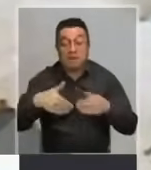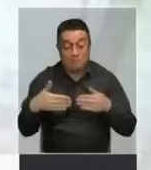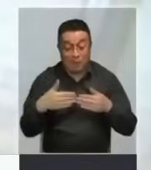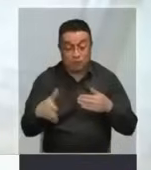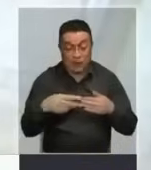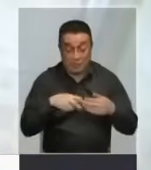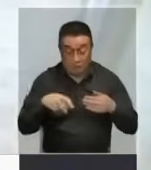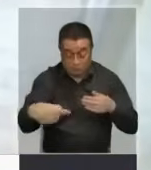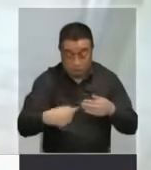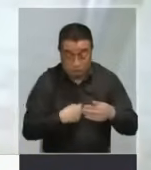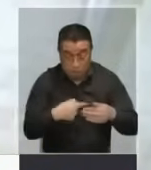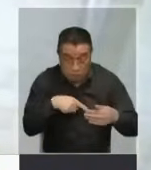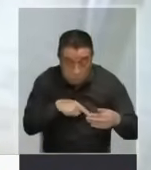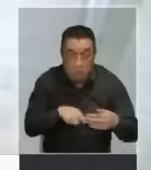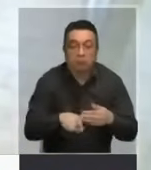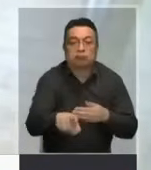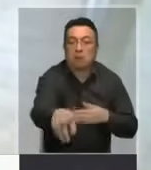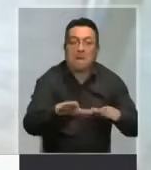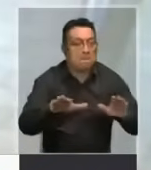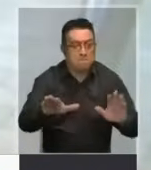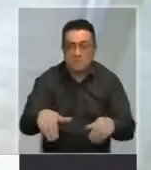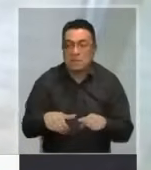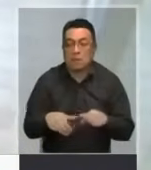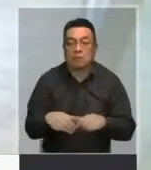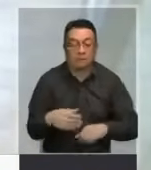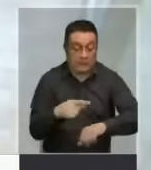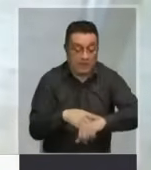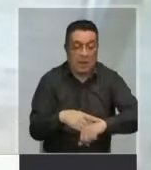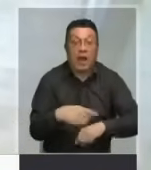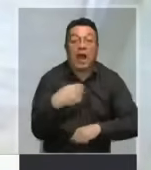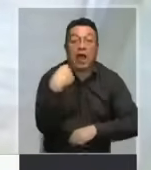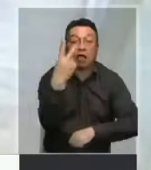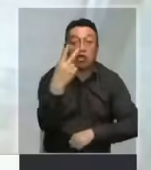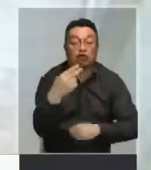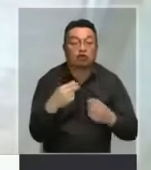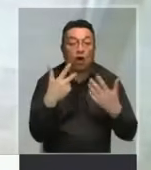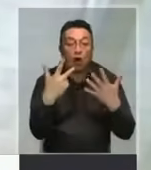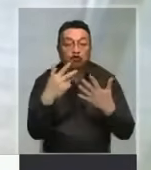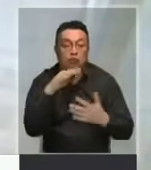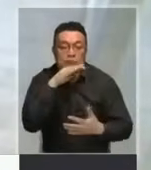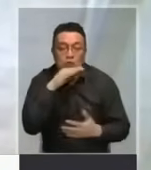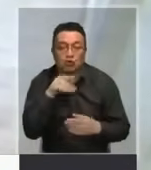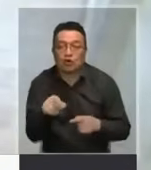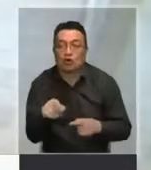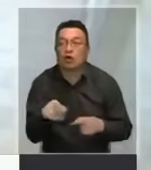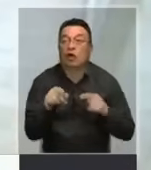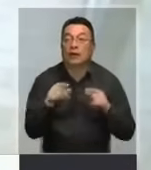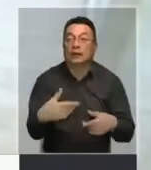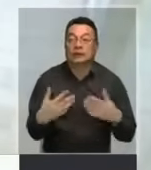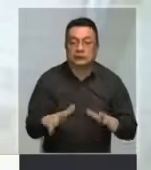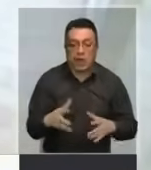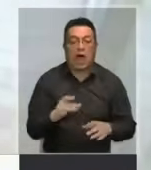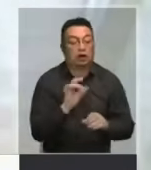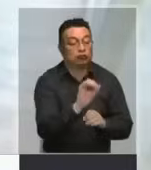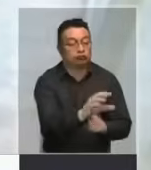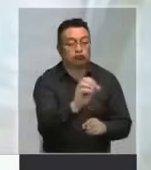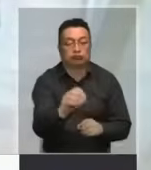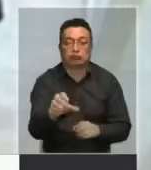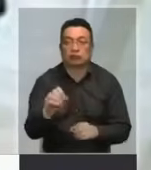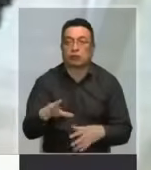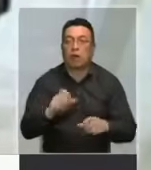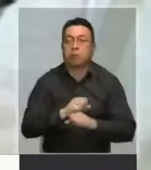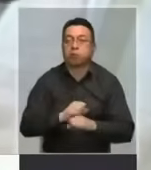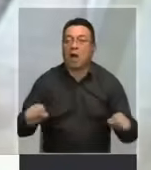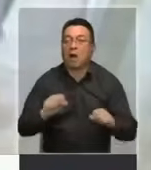entró, va a salir del mall. 14:08 con 6 segundos. Ya dejó sembrado el camino para las